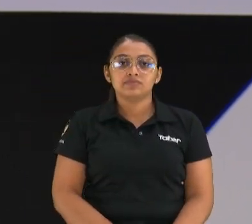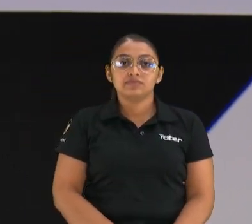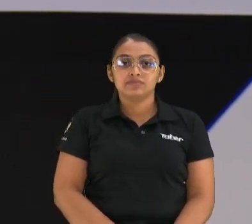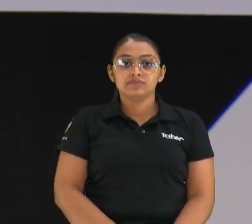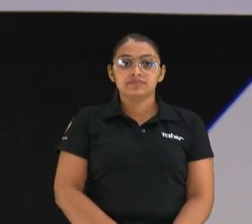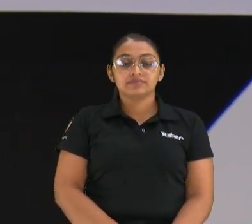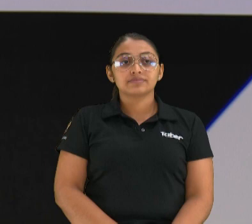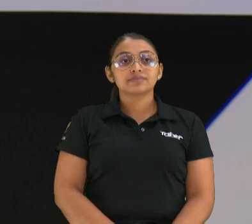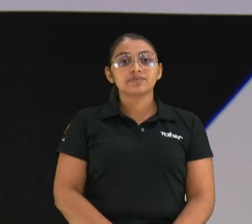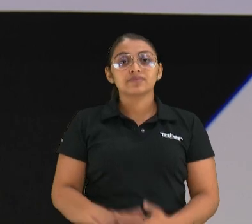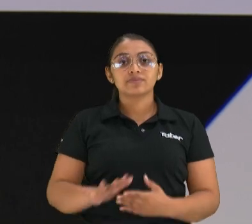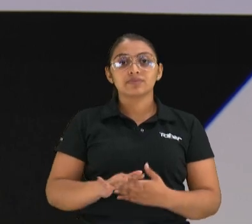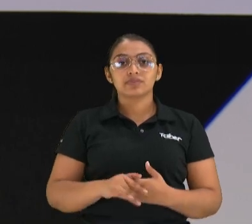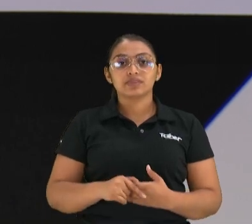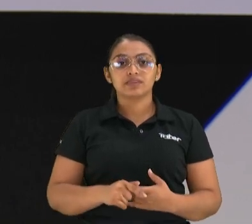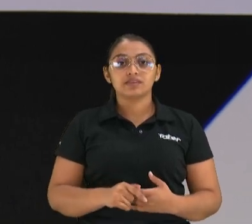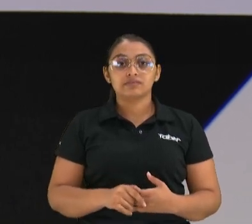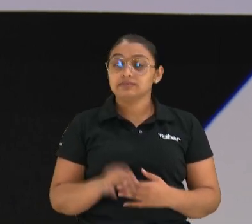nada